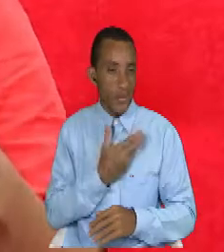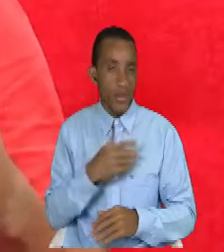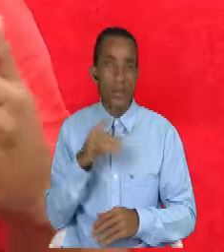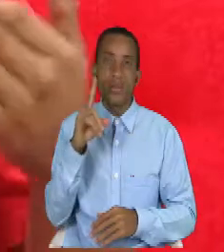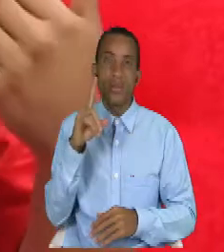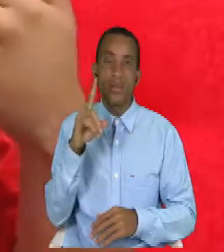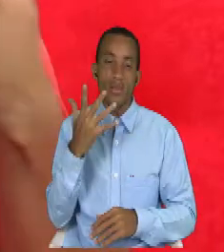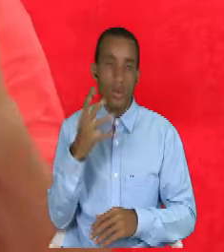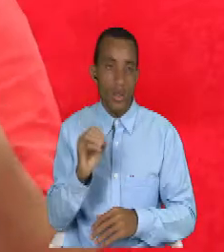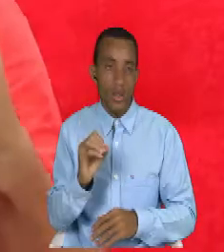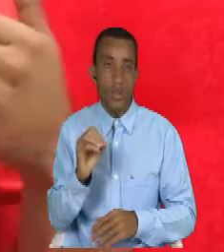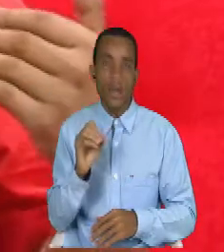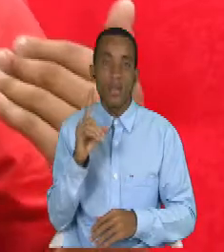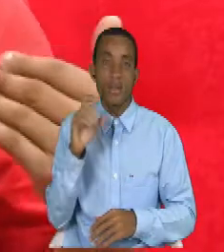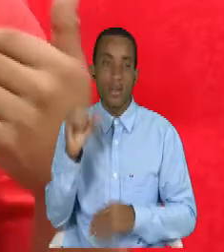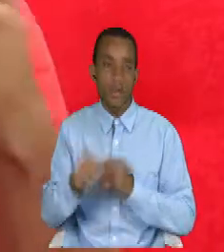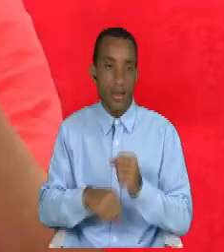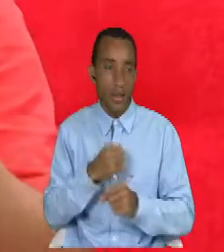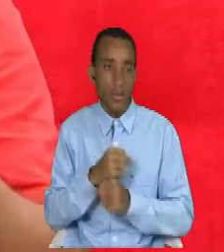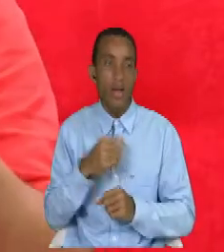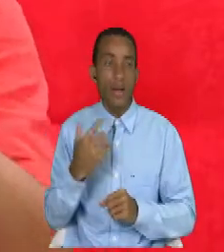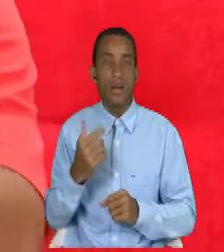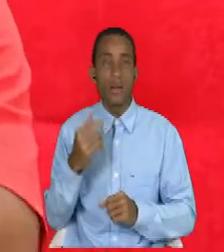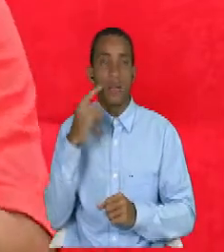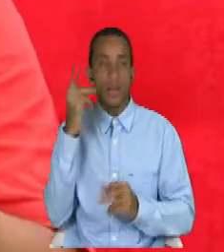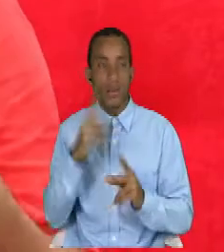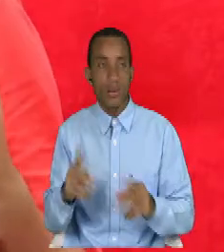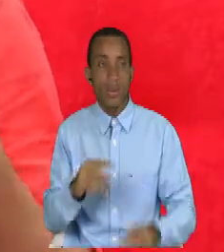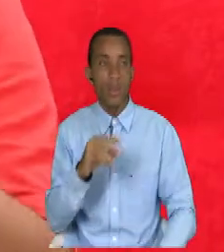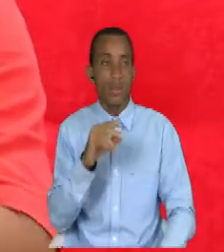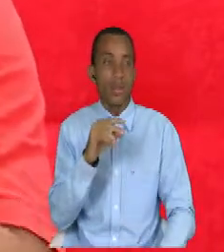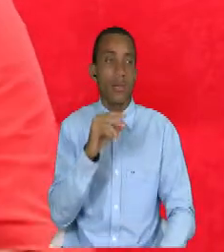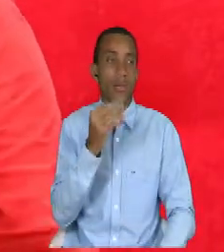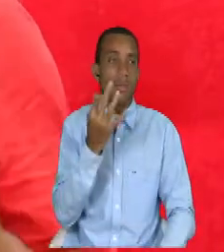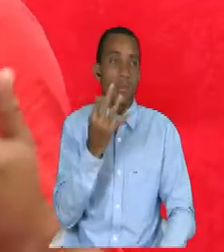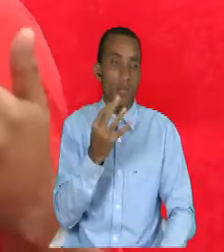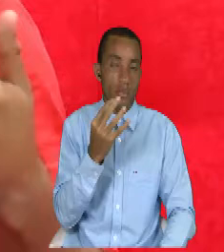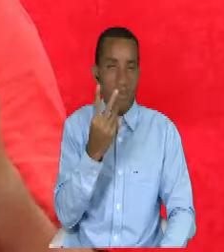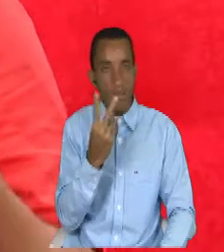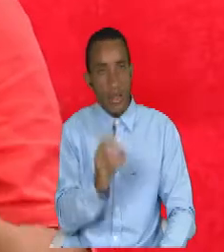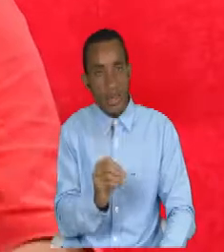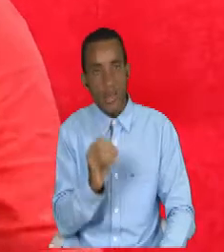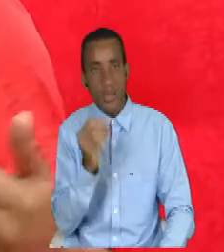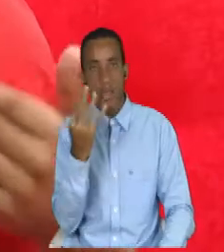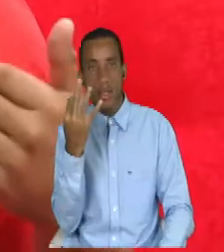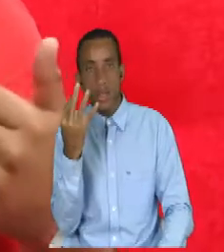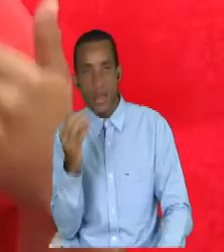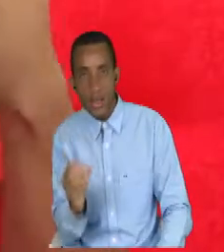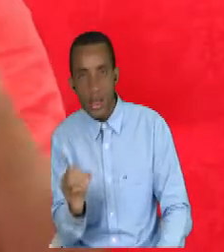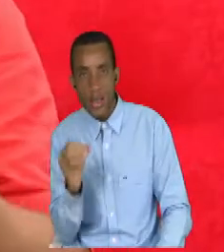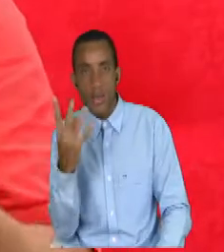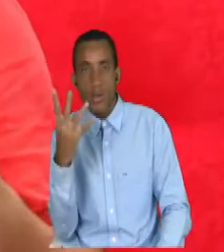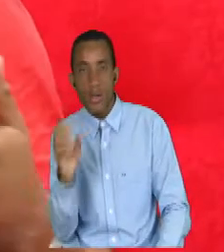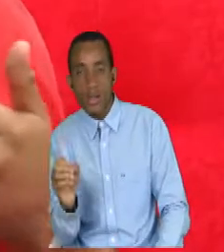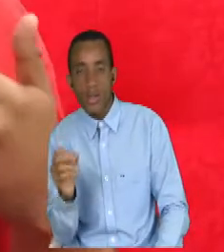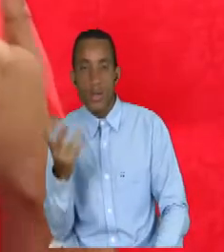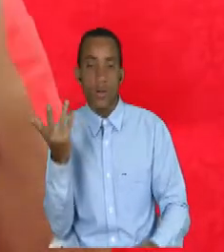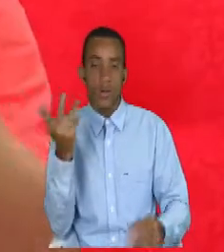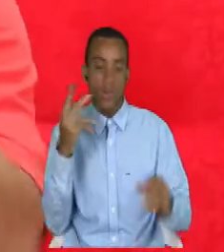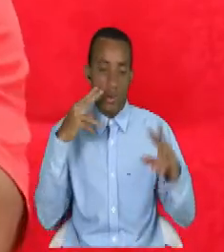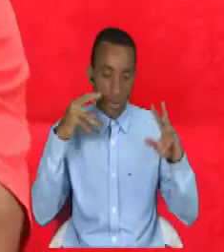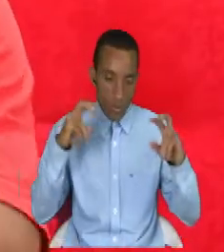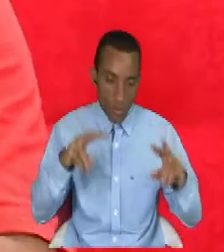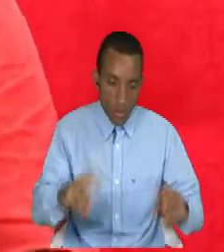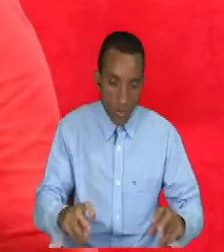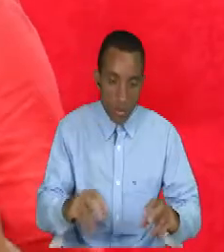60 años a la gente que tiene 20 30 o 40 años la forma cómo se mueve la forma cómo compran la forma como investigan la forma